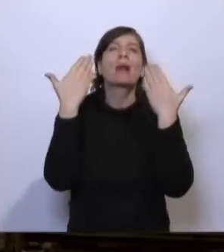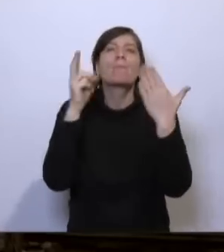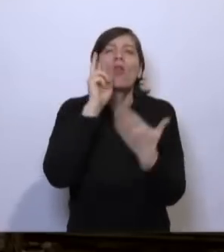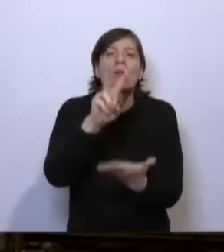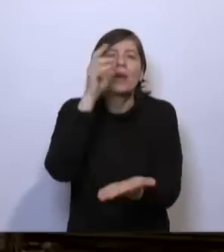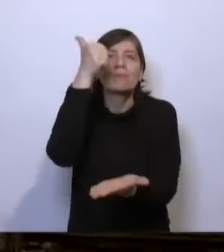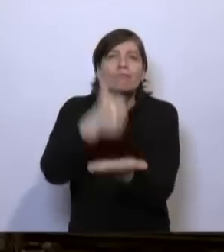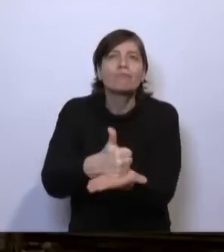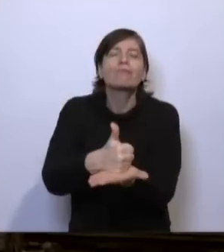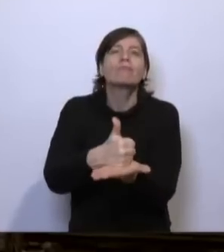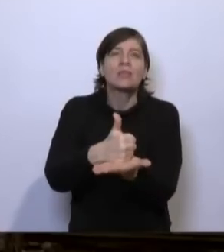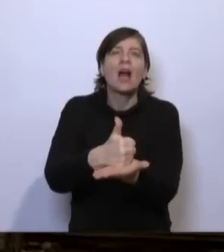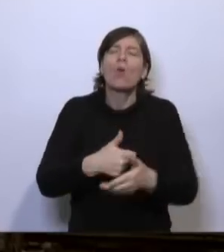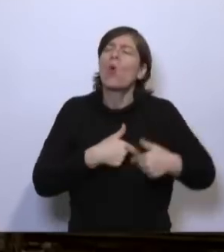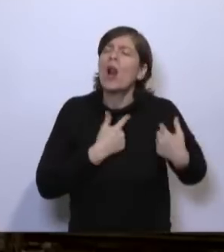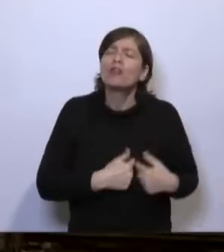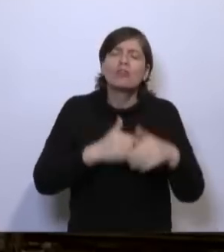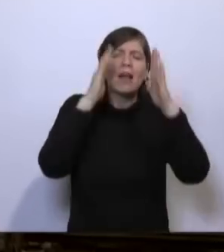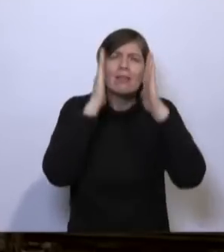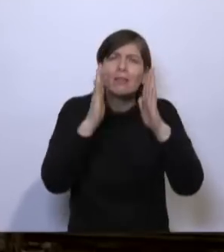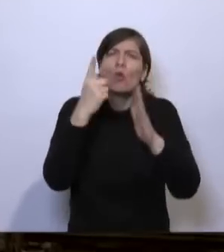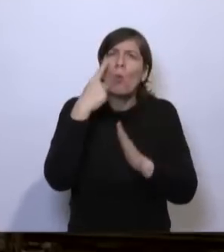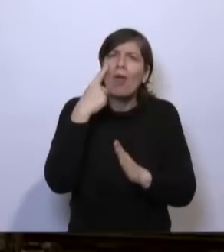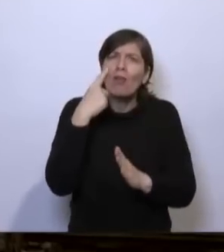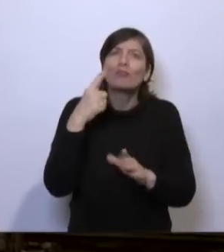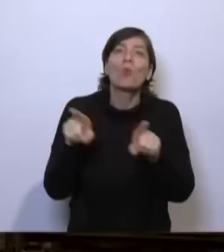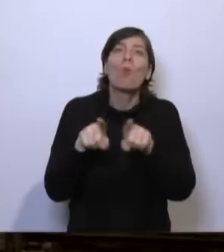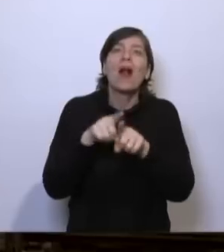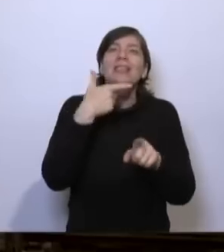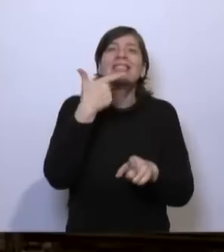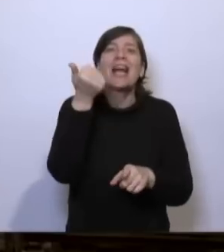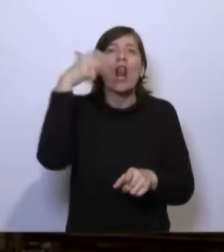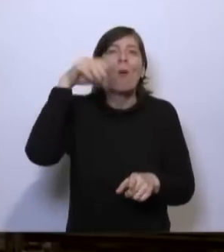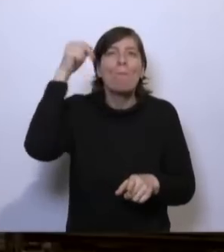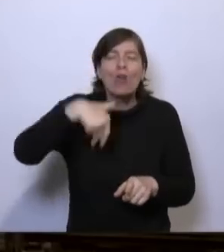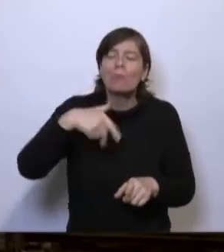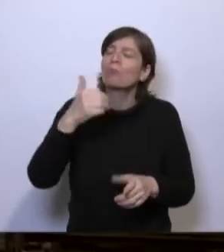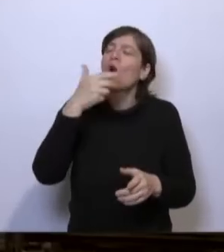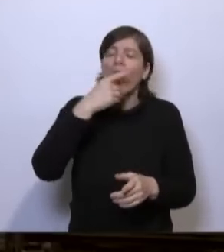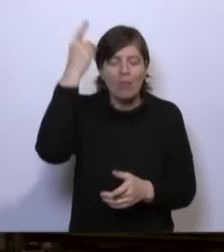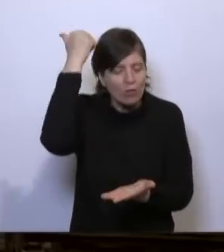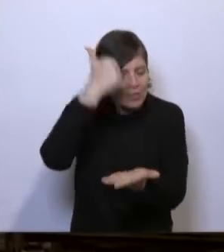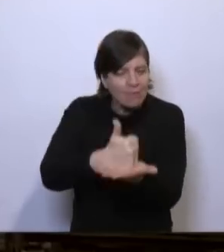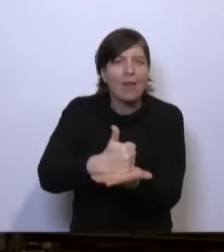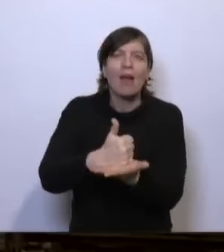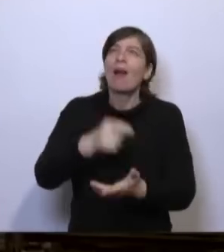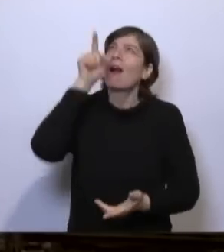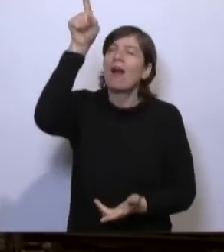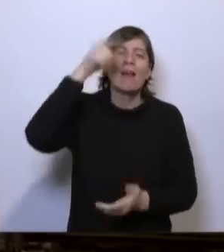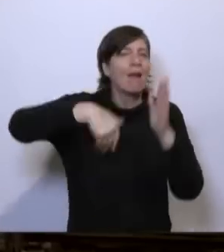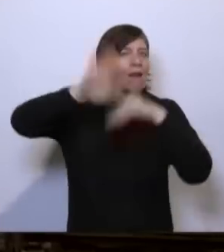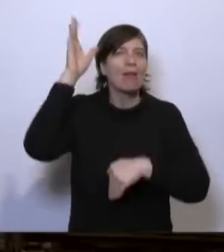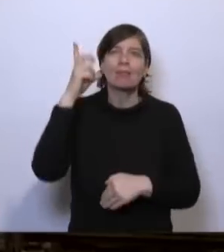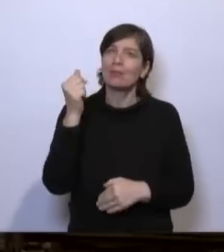está. Tengamos un corazón atento y prudente como el de Salomón, porque el Señor está. Él es el gran